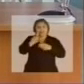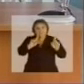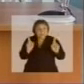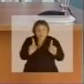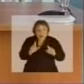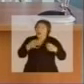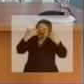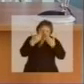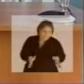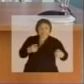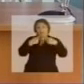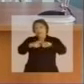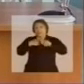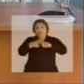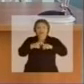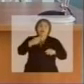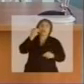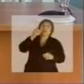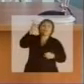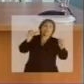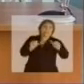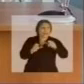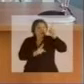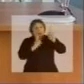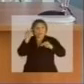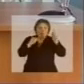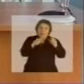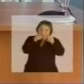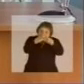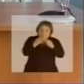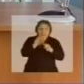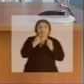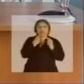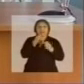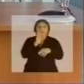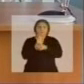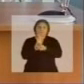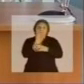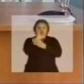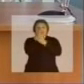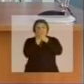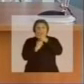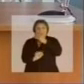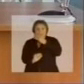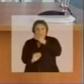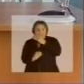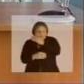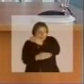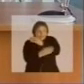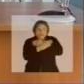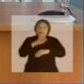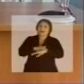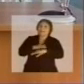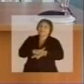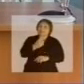Estaríamos Discutiendo Inmediatamente Las Medidas Y Ese Sería Una Forma De Escabullir Uno De la